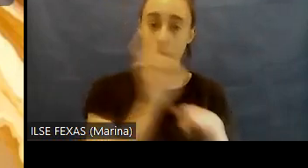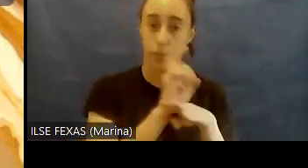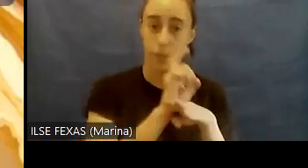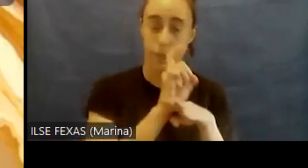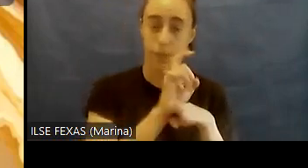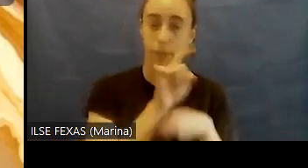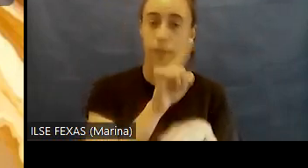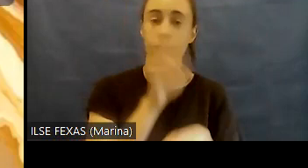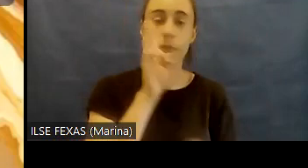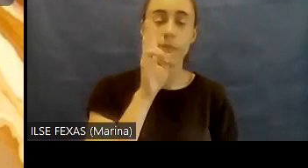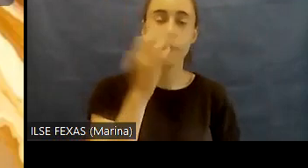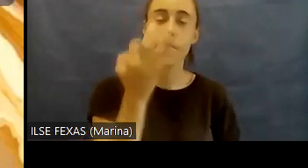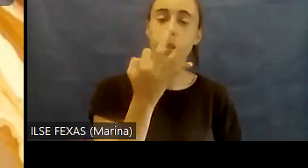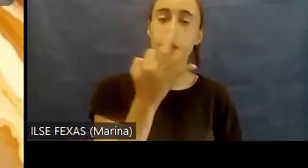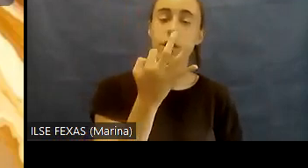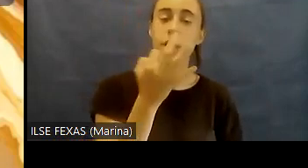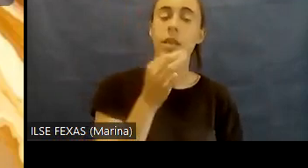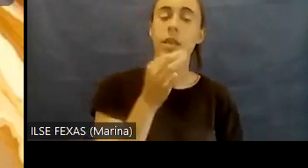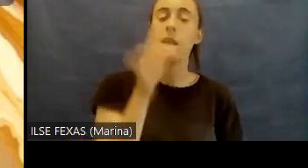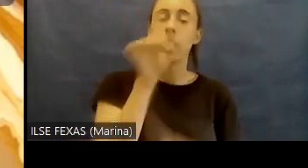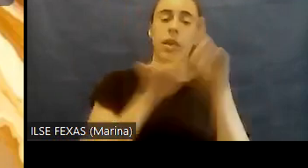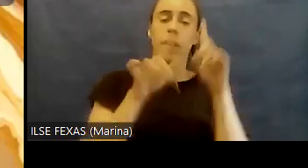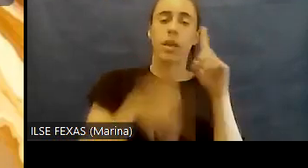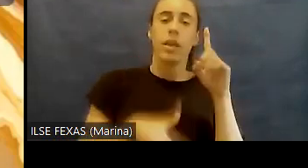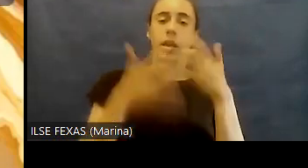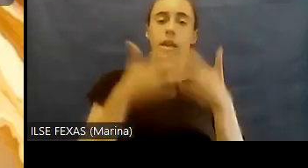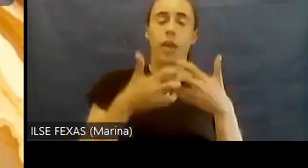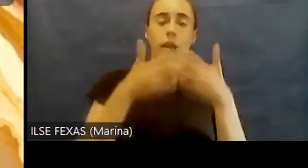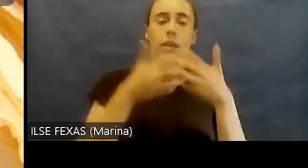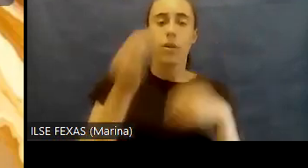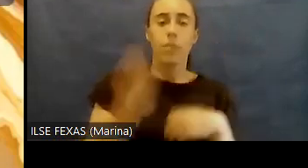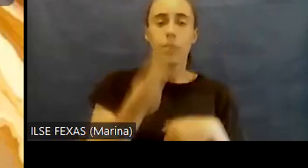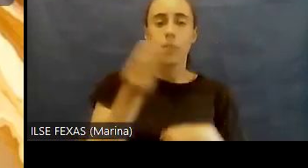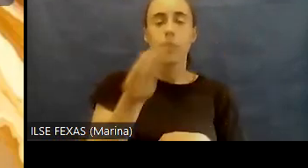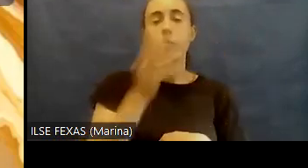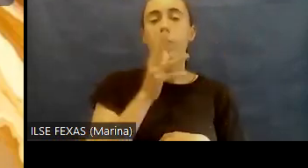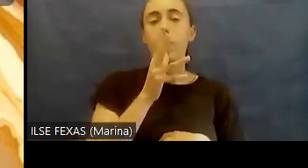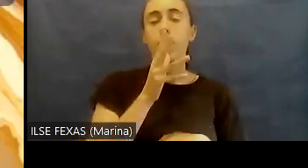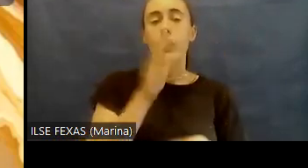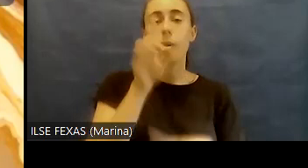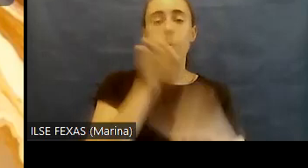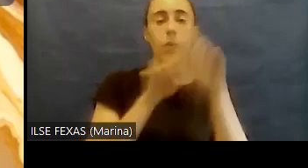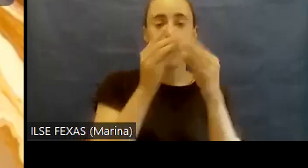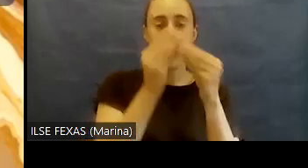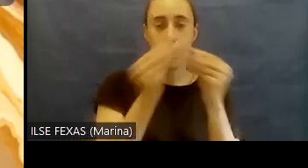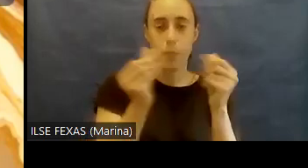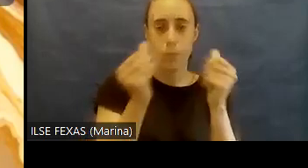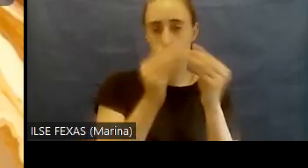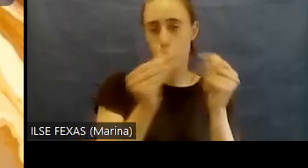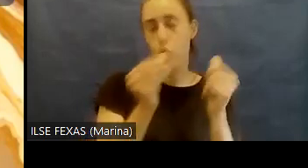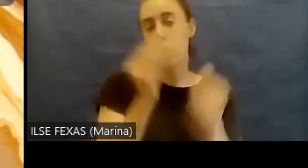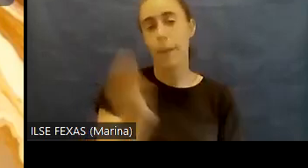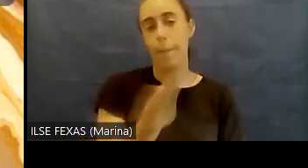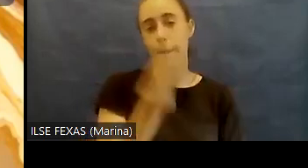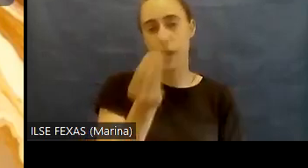el gel de aloe vera disminuía el daño gástrico porque lo que hace es inhibir el estrés oxidativo sobre la mucosa, además de, como hemos